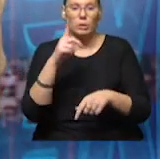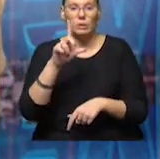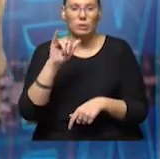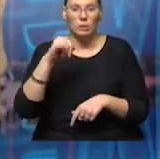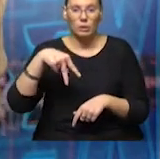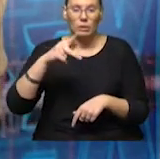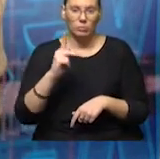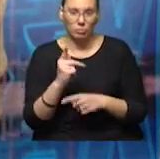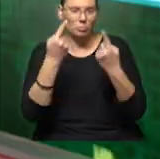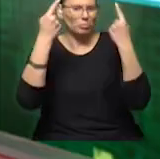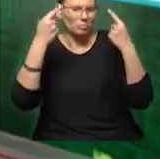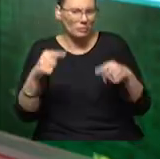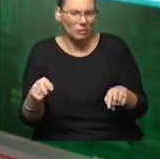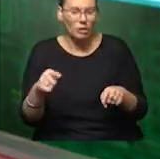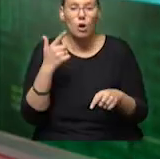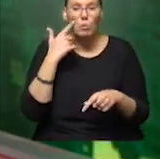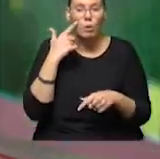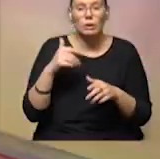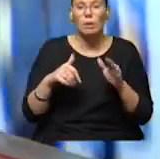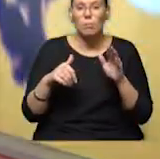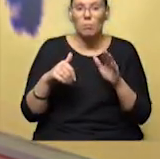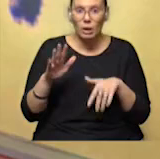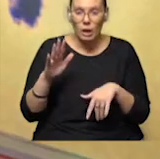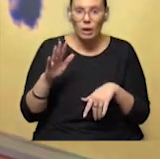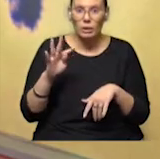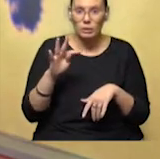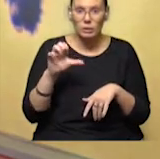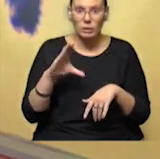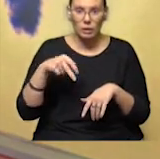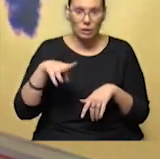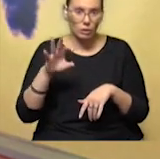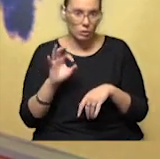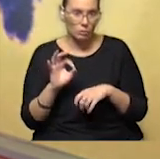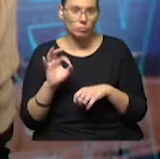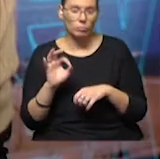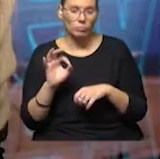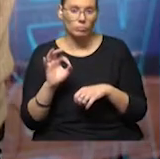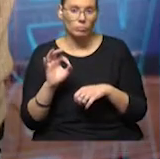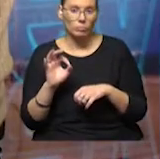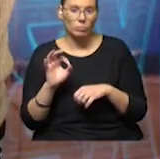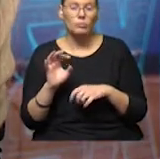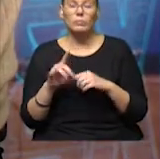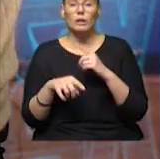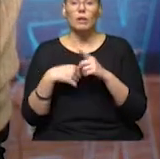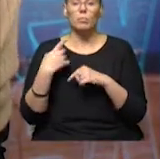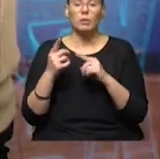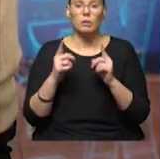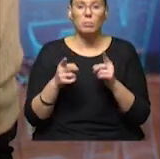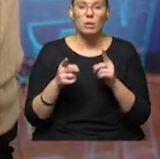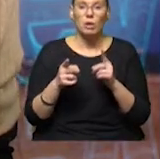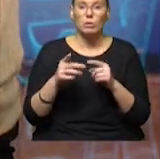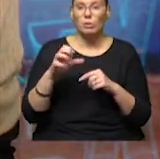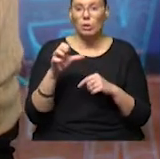bien, bien diferente y que probaste una cosa más, más tecno por ahí, ¿no? Uh-huh. Y después tuviste también otro